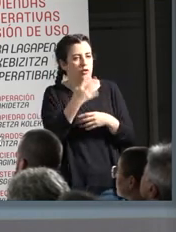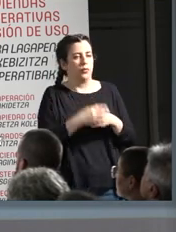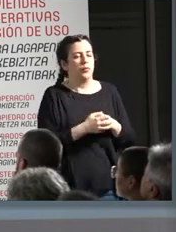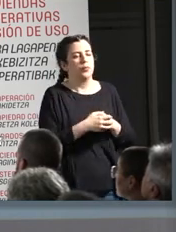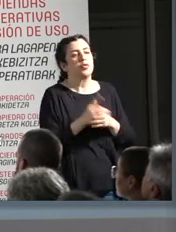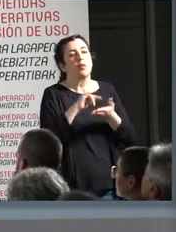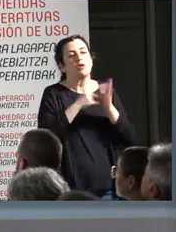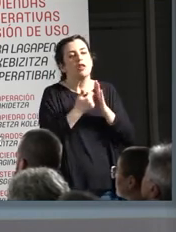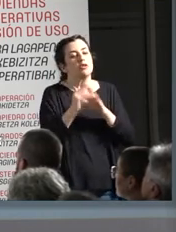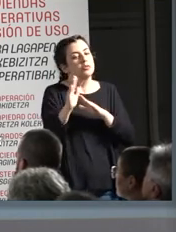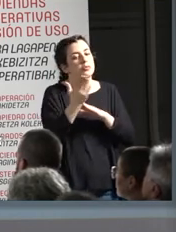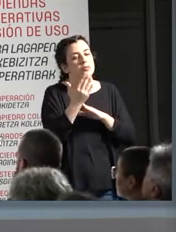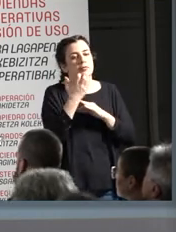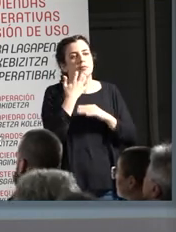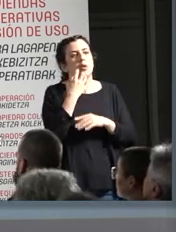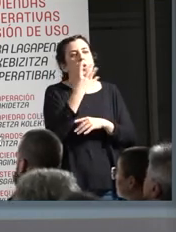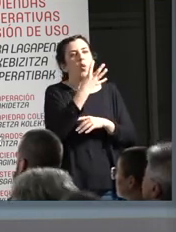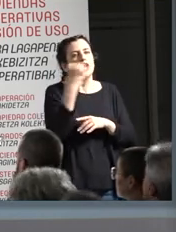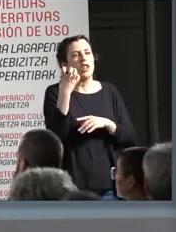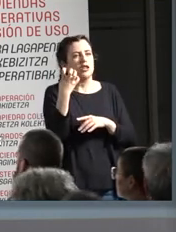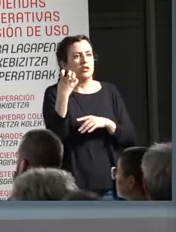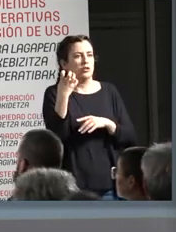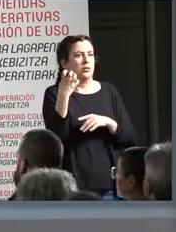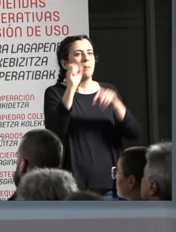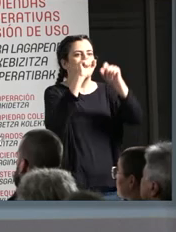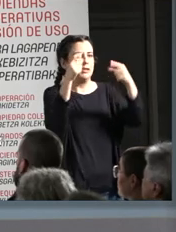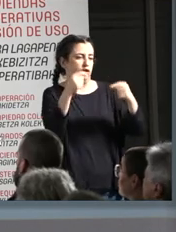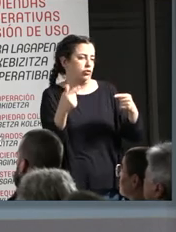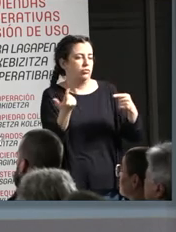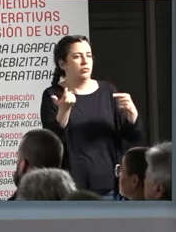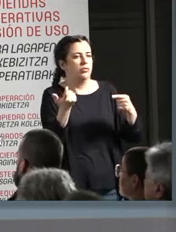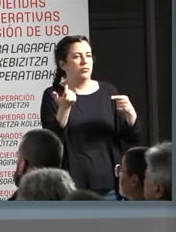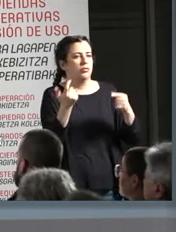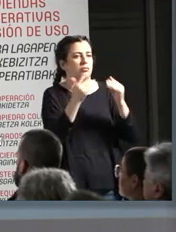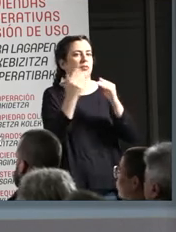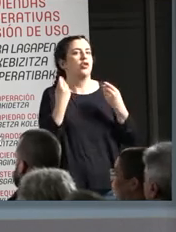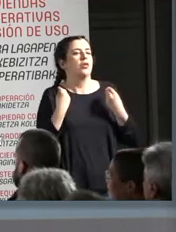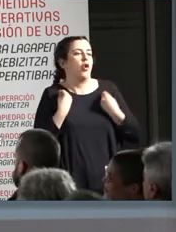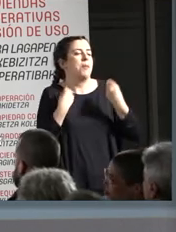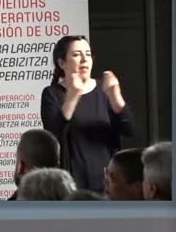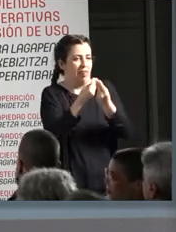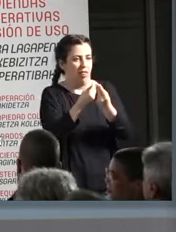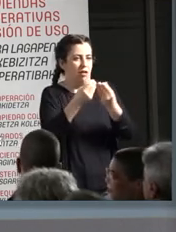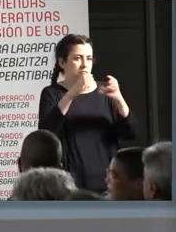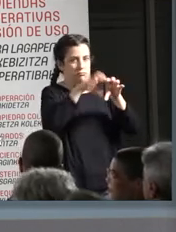que se nos han presentado de 400 unidades convivenciales. Hay proyectos, en cambio, que son